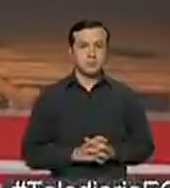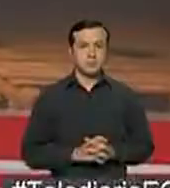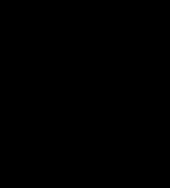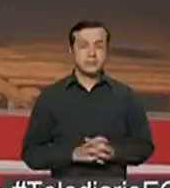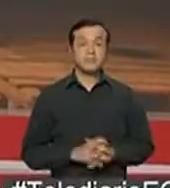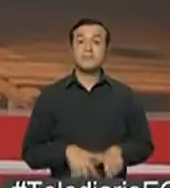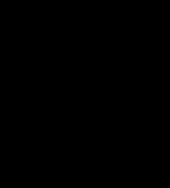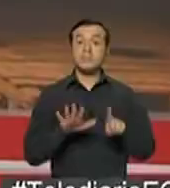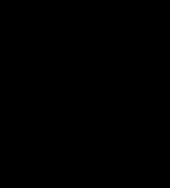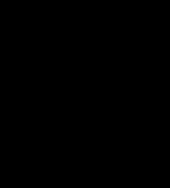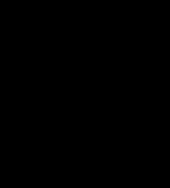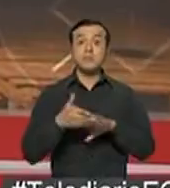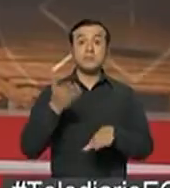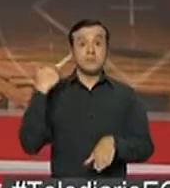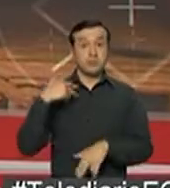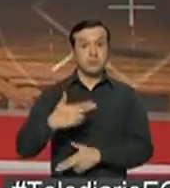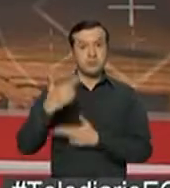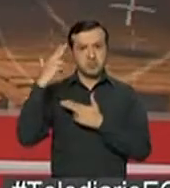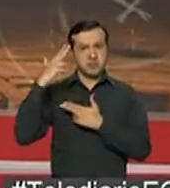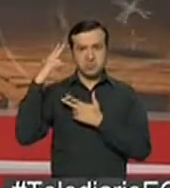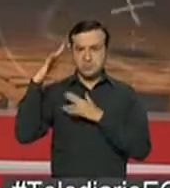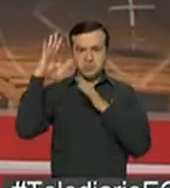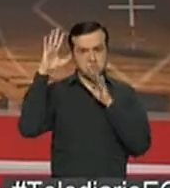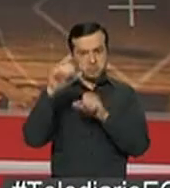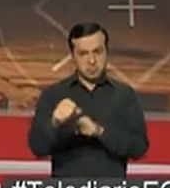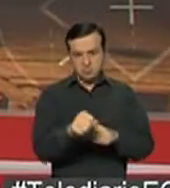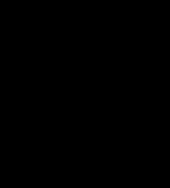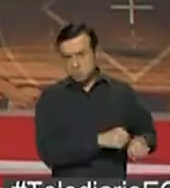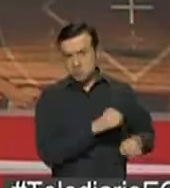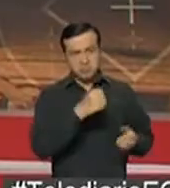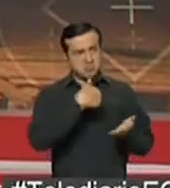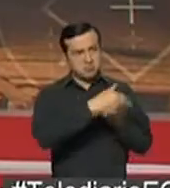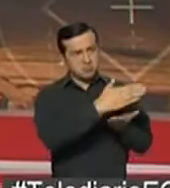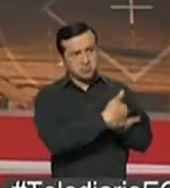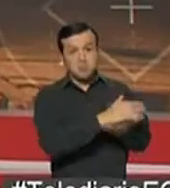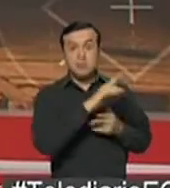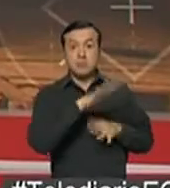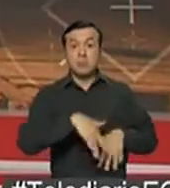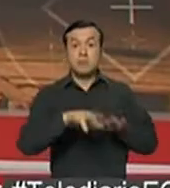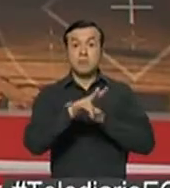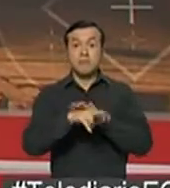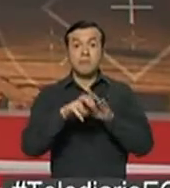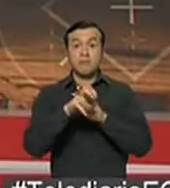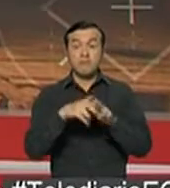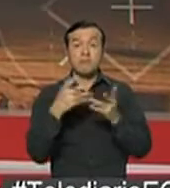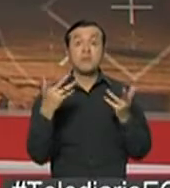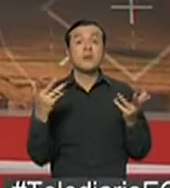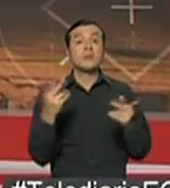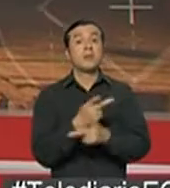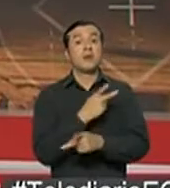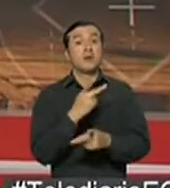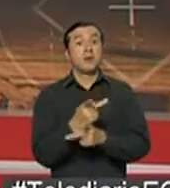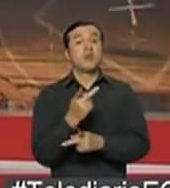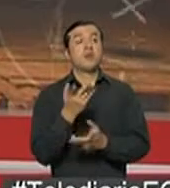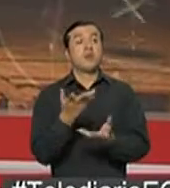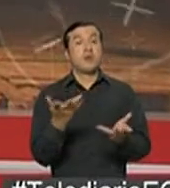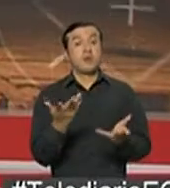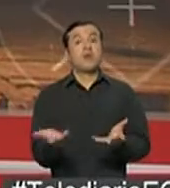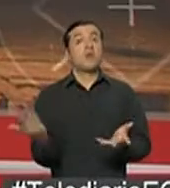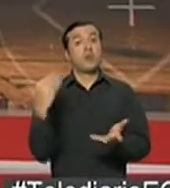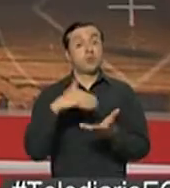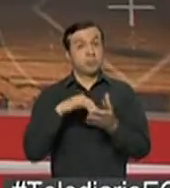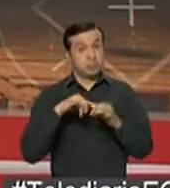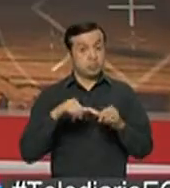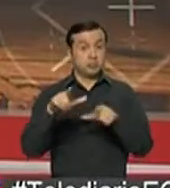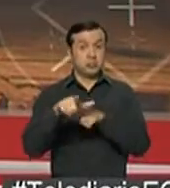Tras 6 meses de la intervención contra la minería ilegal en Buenos Aires, en la provincia de Imbabura, existe el riesgo de que esta actividad continúe